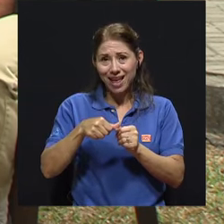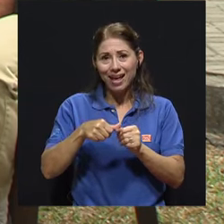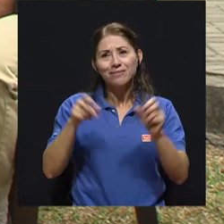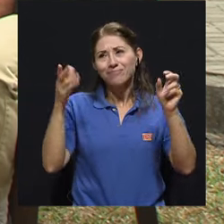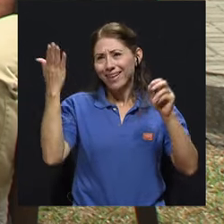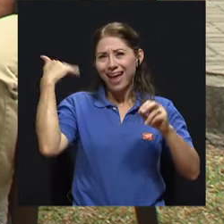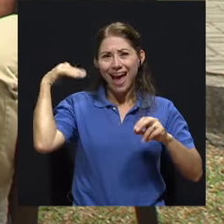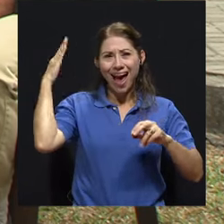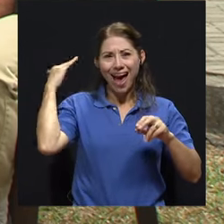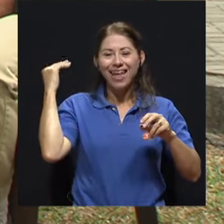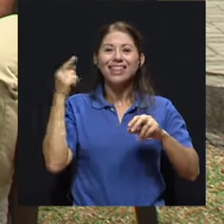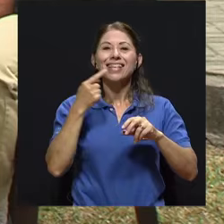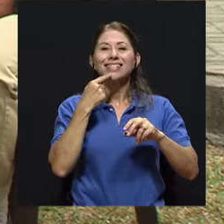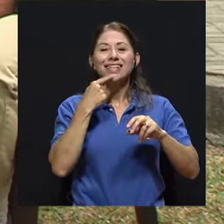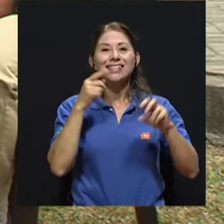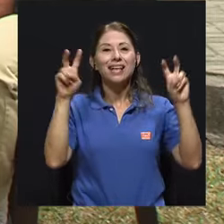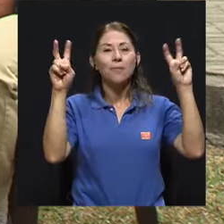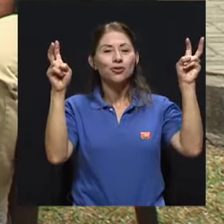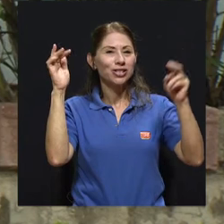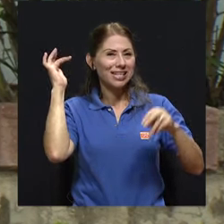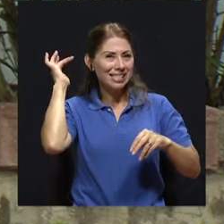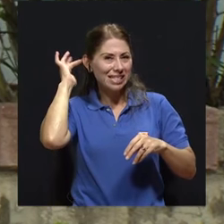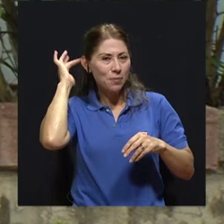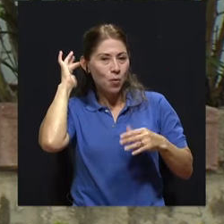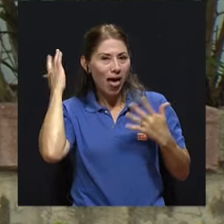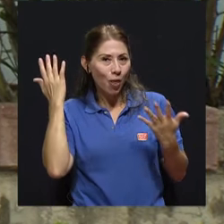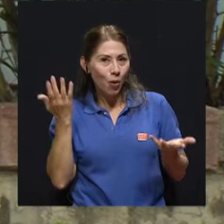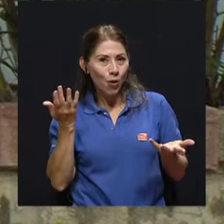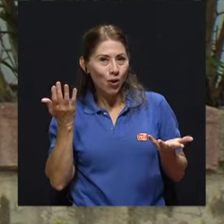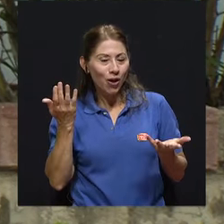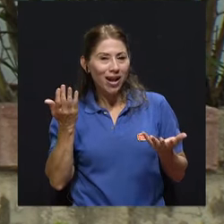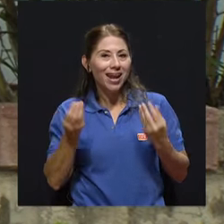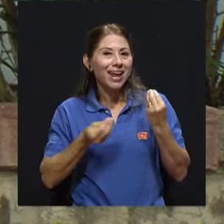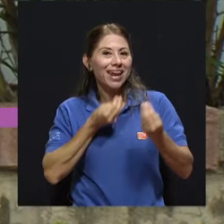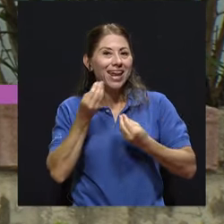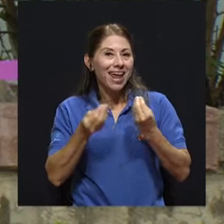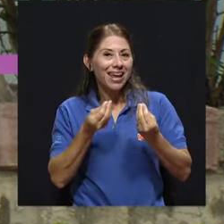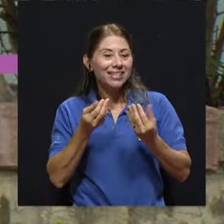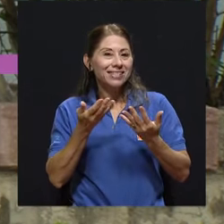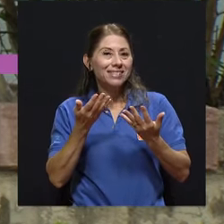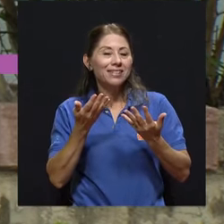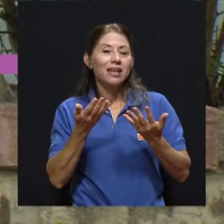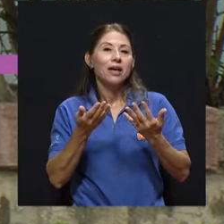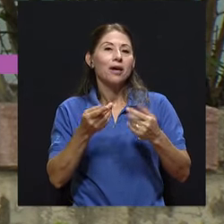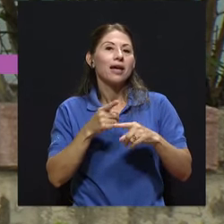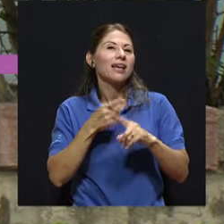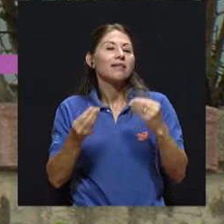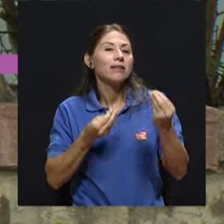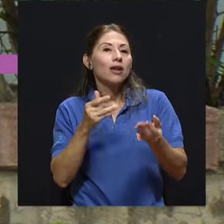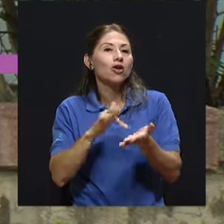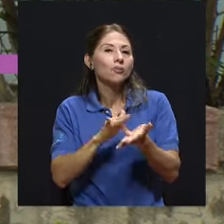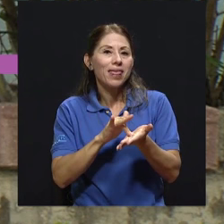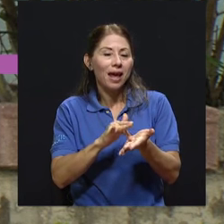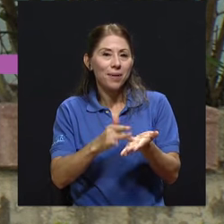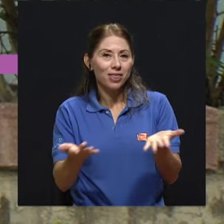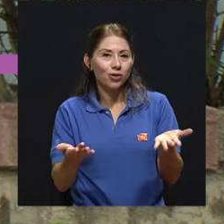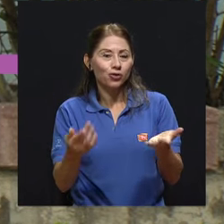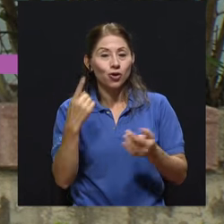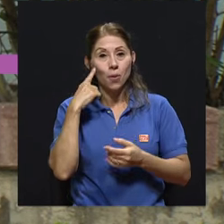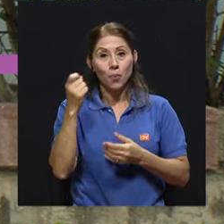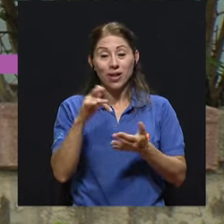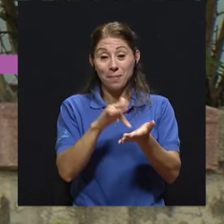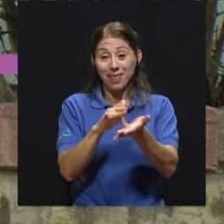simulador antes, le decíamos, era la sífilis? Sí, correcto. Yo creo que ahora el gran simulador son los medicamentos. Porque nos provocan